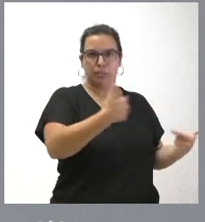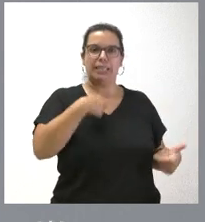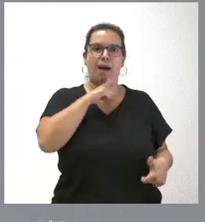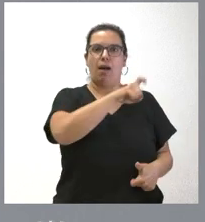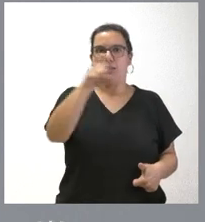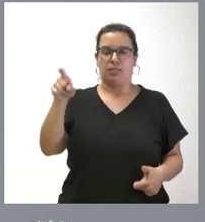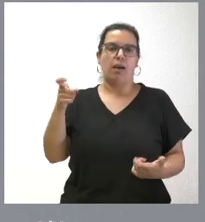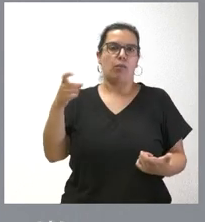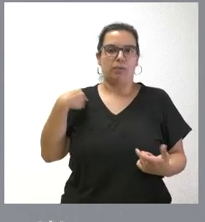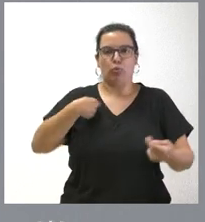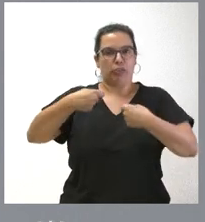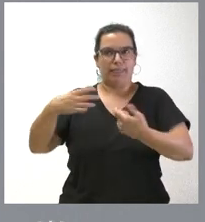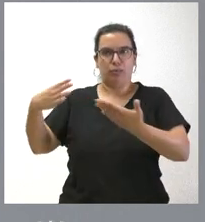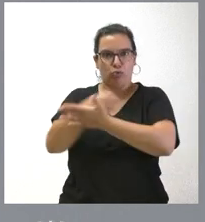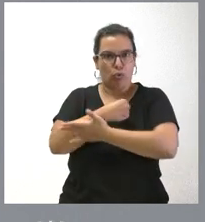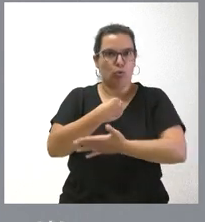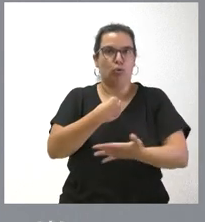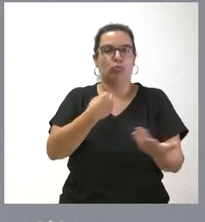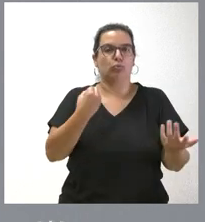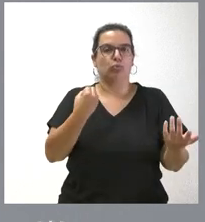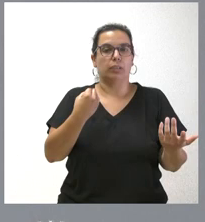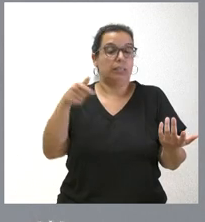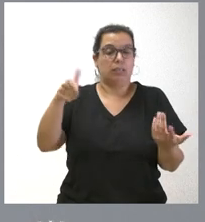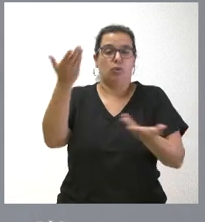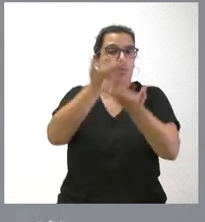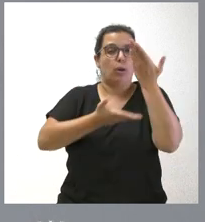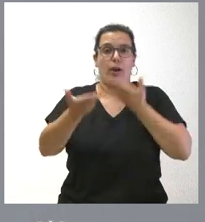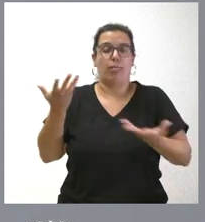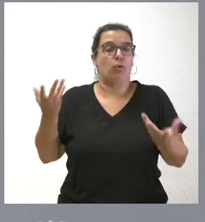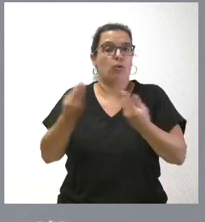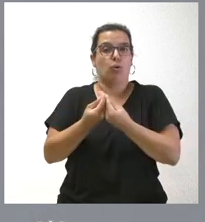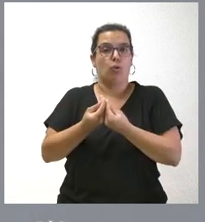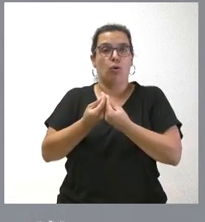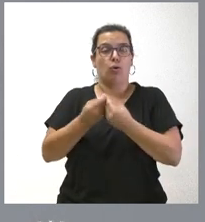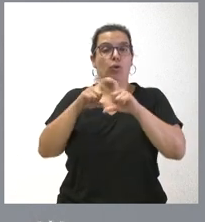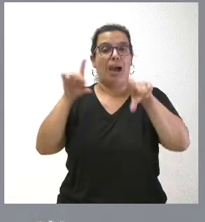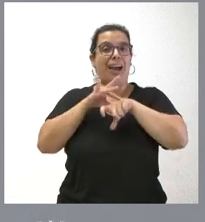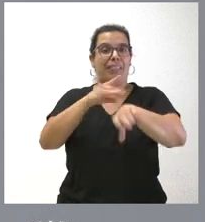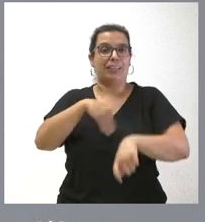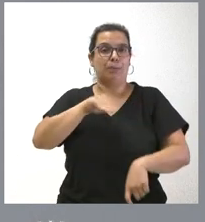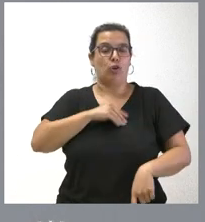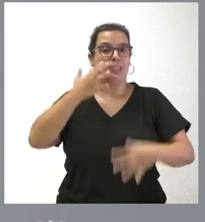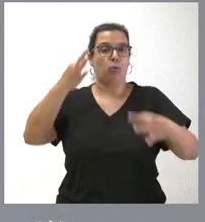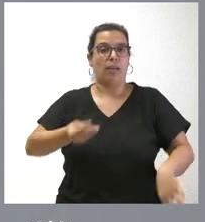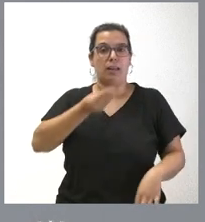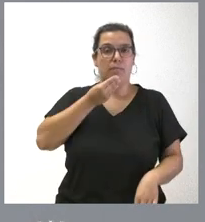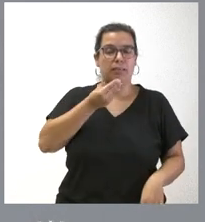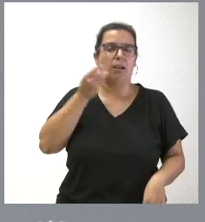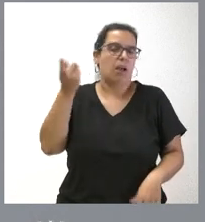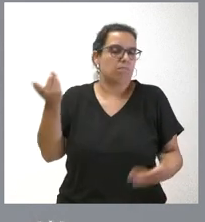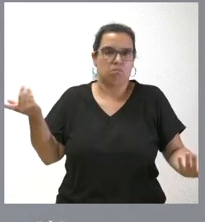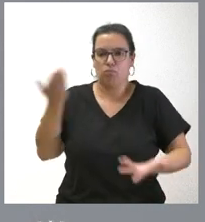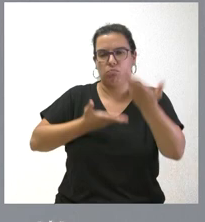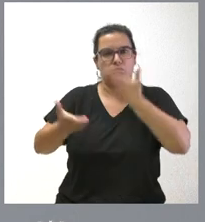a los establecimientos y aquí la colaboración de la agencia española de seguridad alimentaria y nutrición pues ha sido